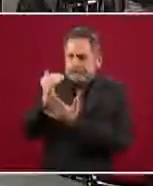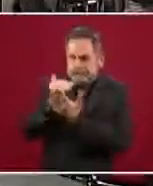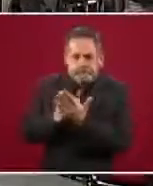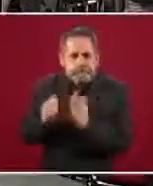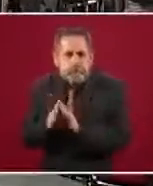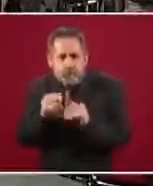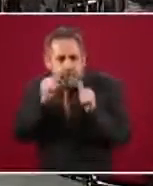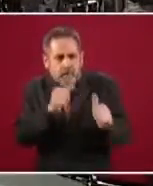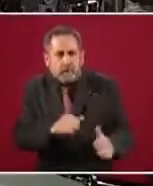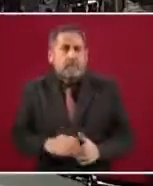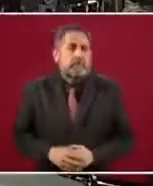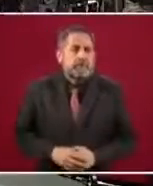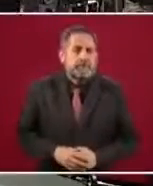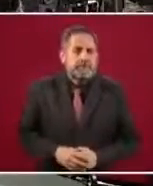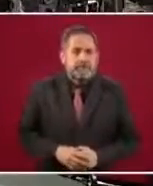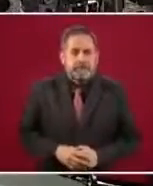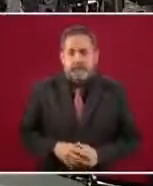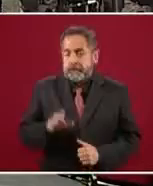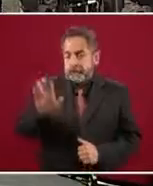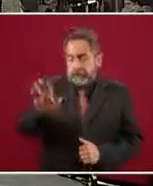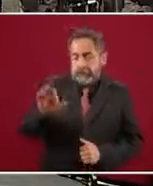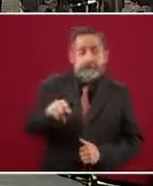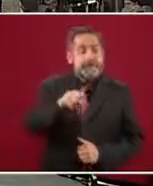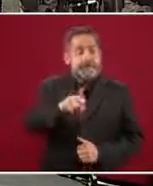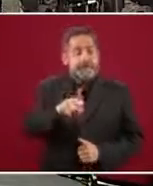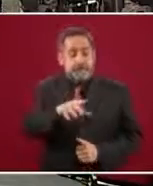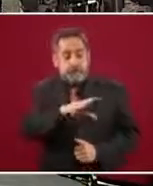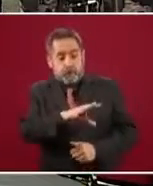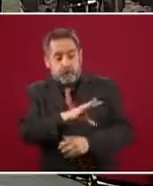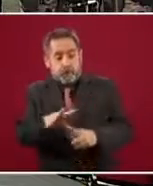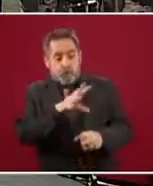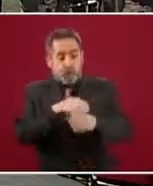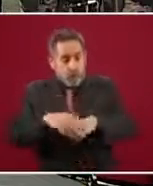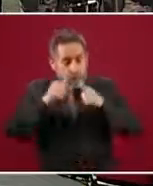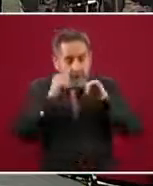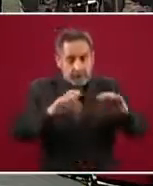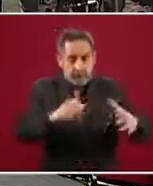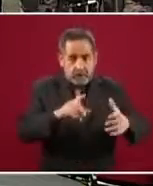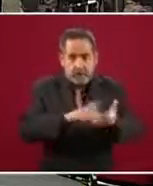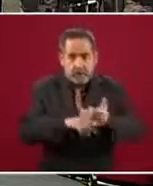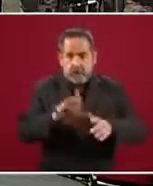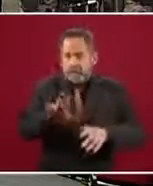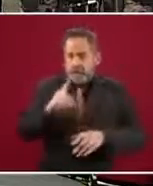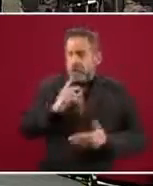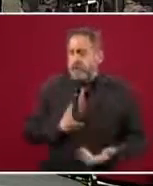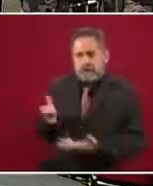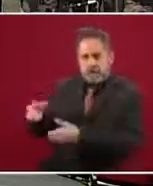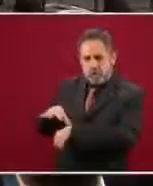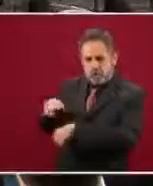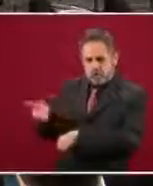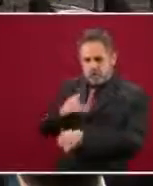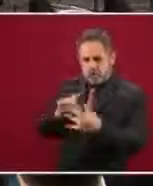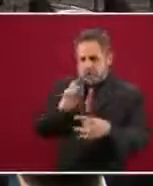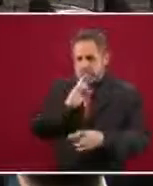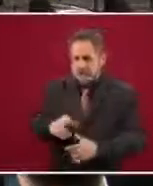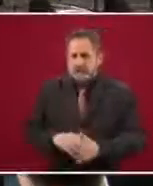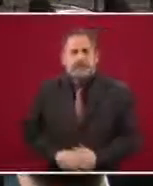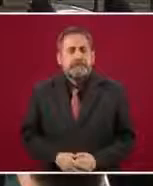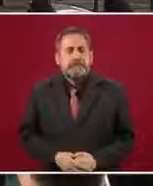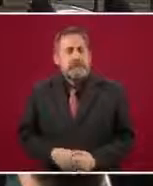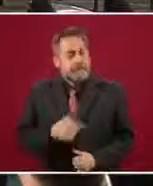Es atención integral a la salud. Pero a ver, doctor. Con gusto,